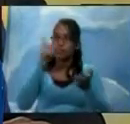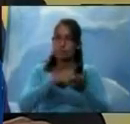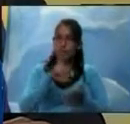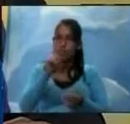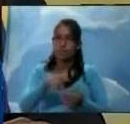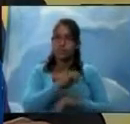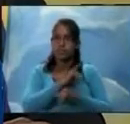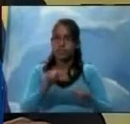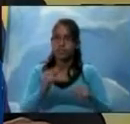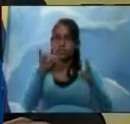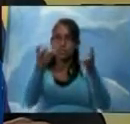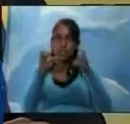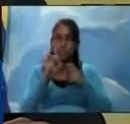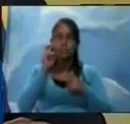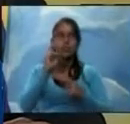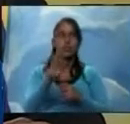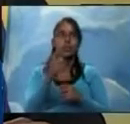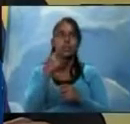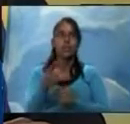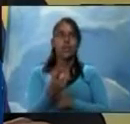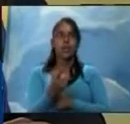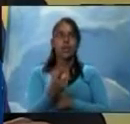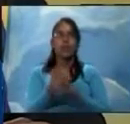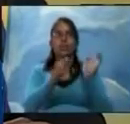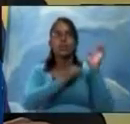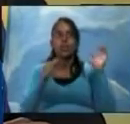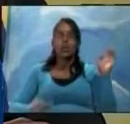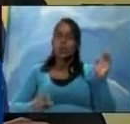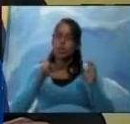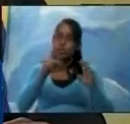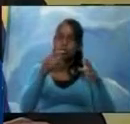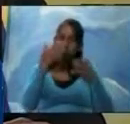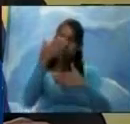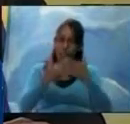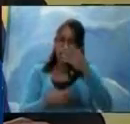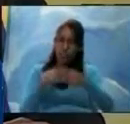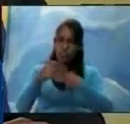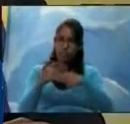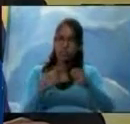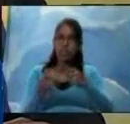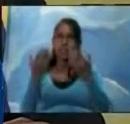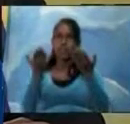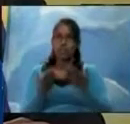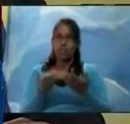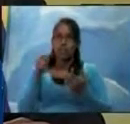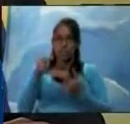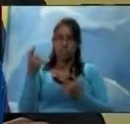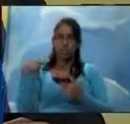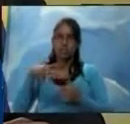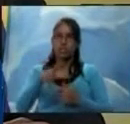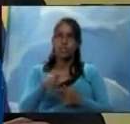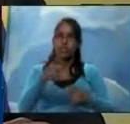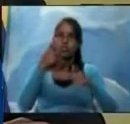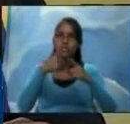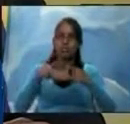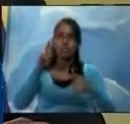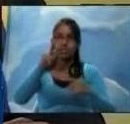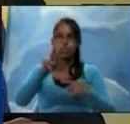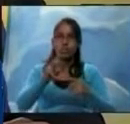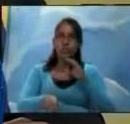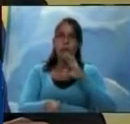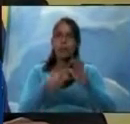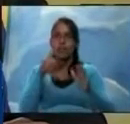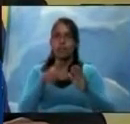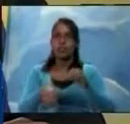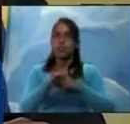había recibido 2 talentos, dijo: Señor, 2 talentos me entregaste, aquí tienes, he ganado otros